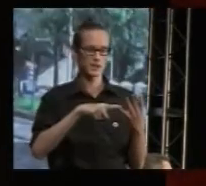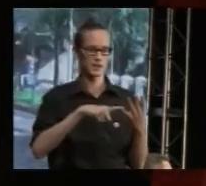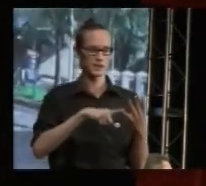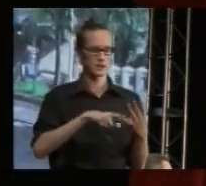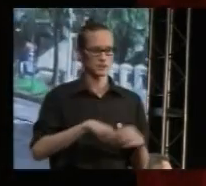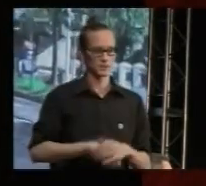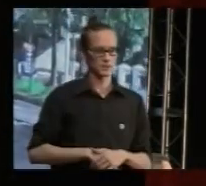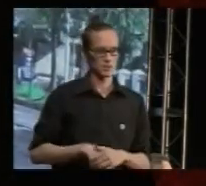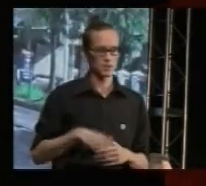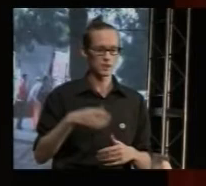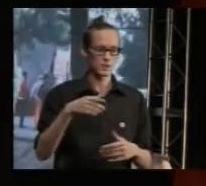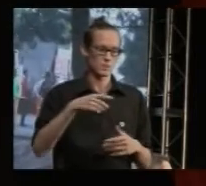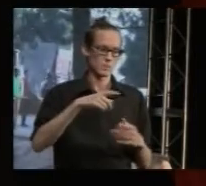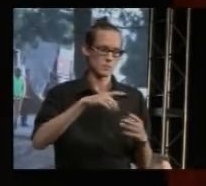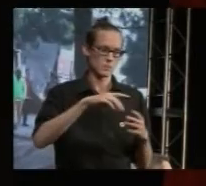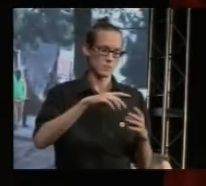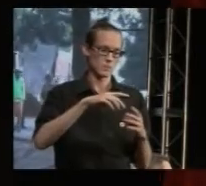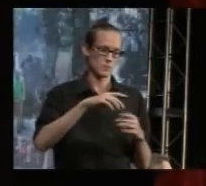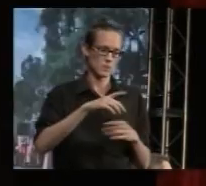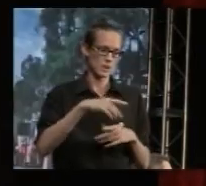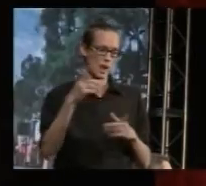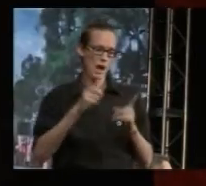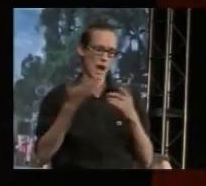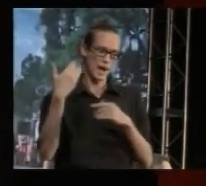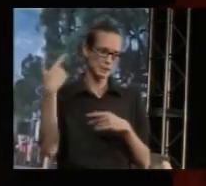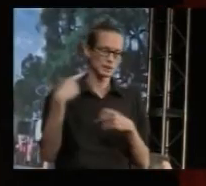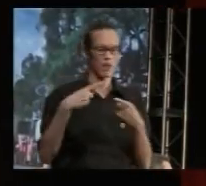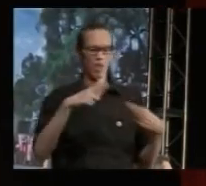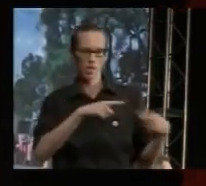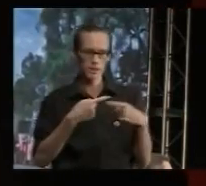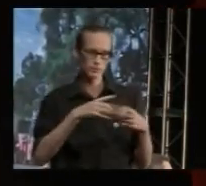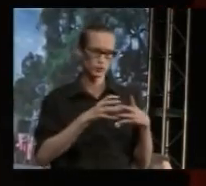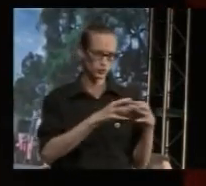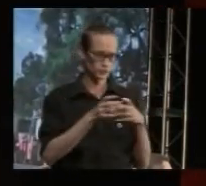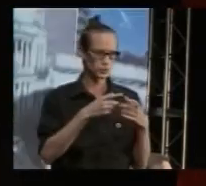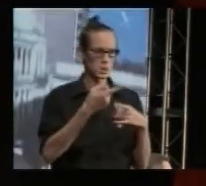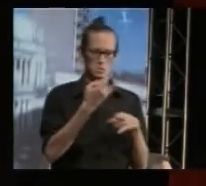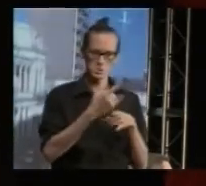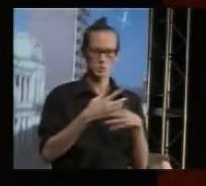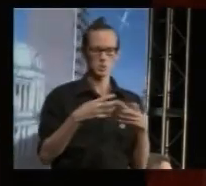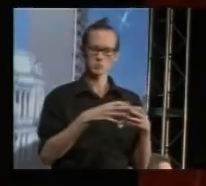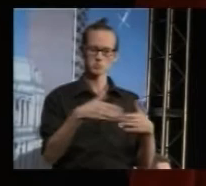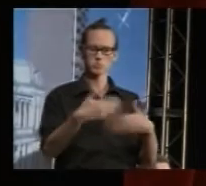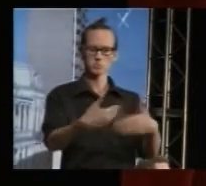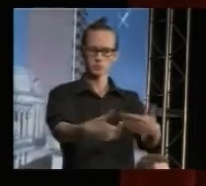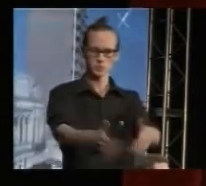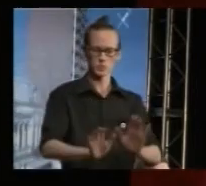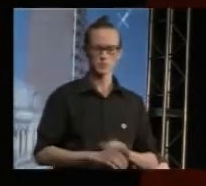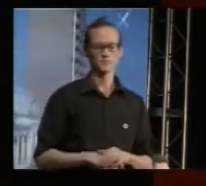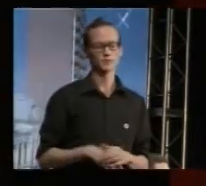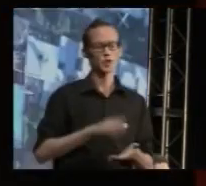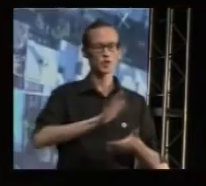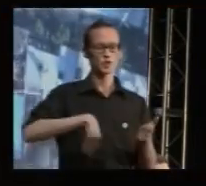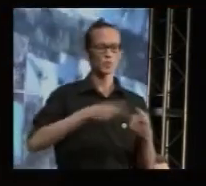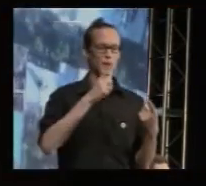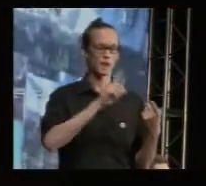momento de paritaria, la relación ha sido fluida, franca y permanente. En cuanto a relaciones